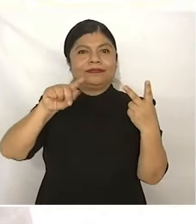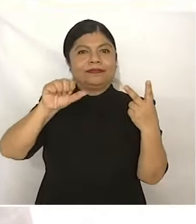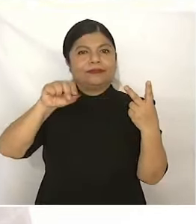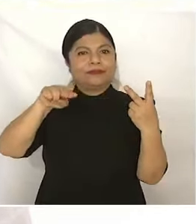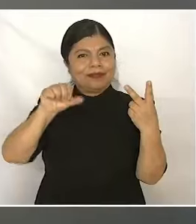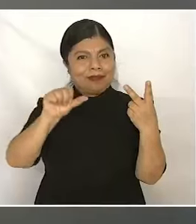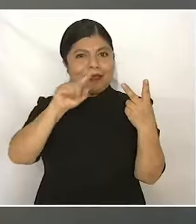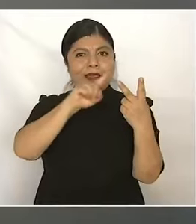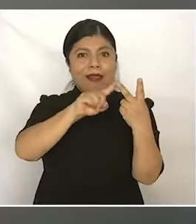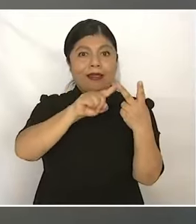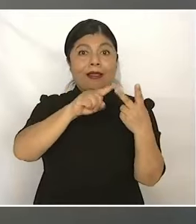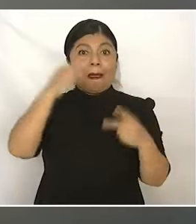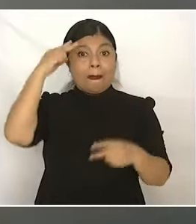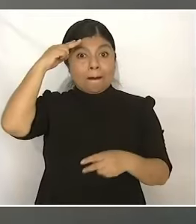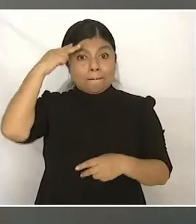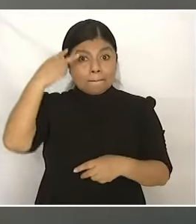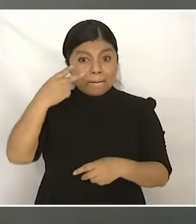veces presidente de México